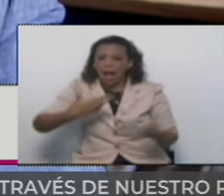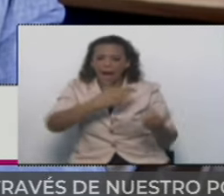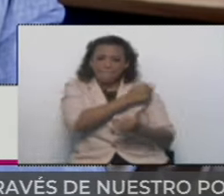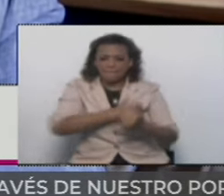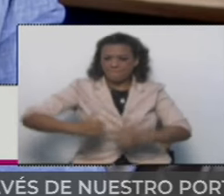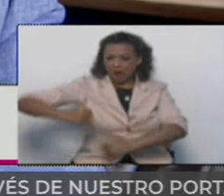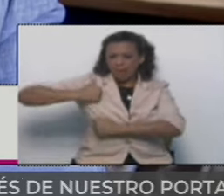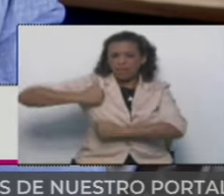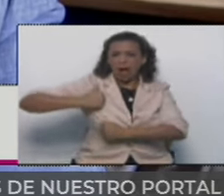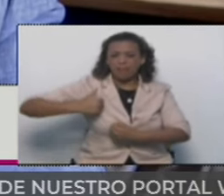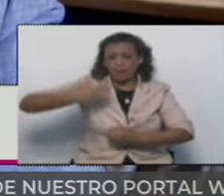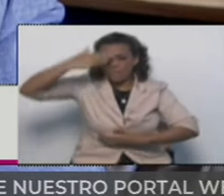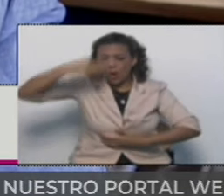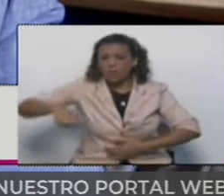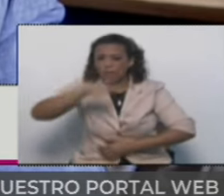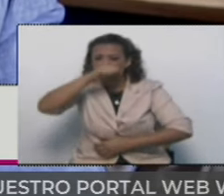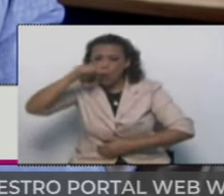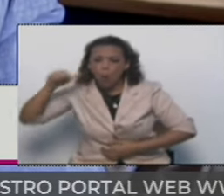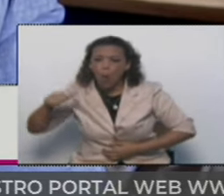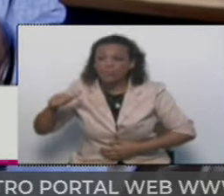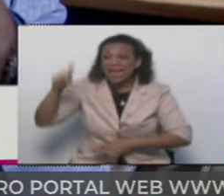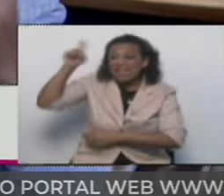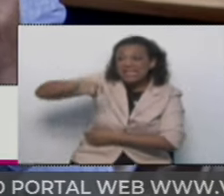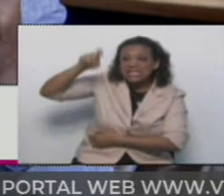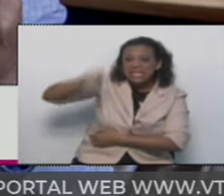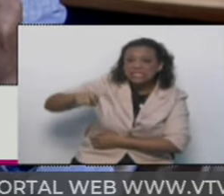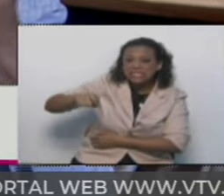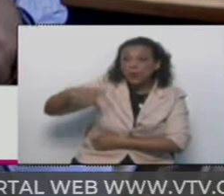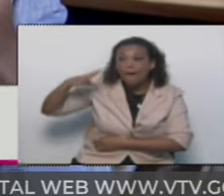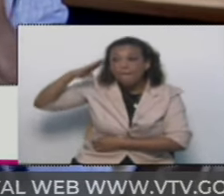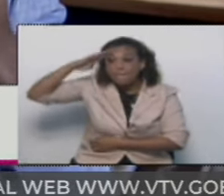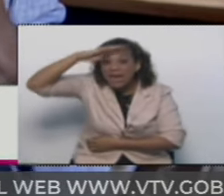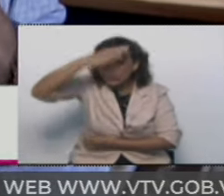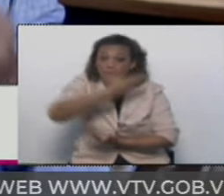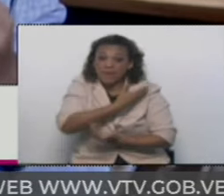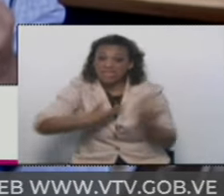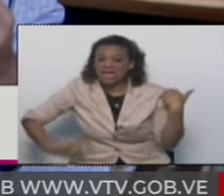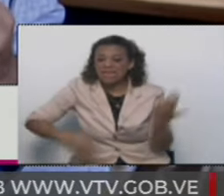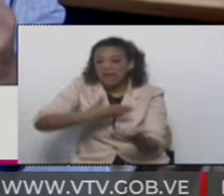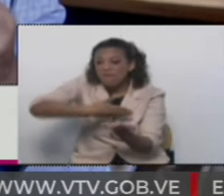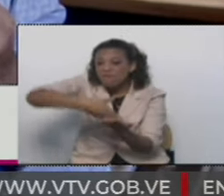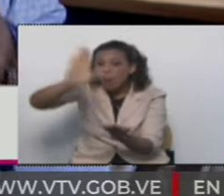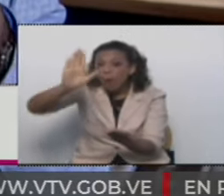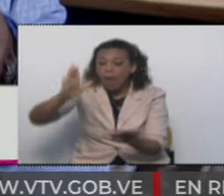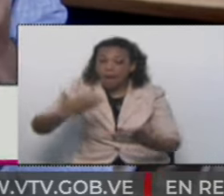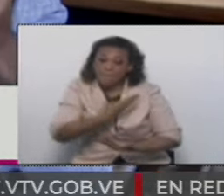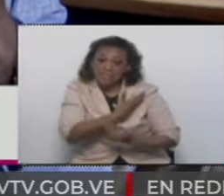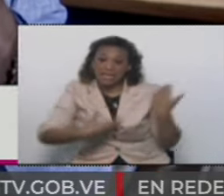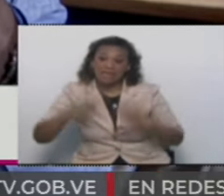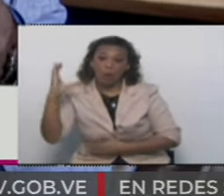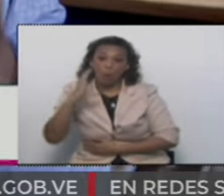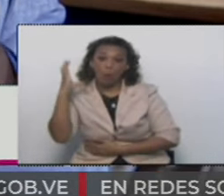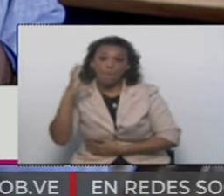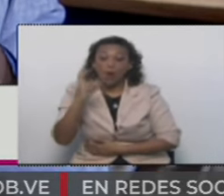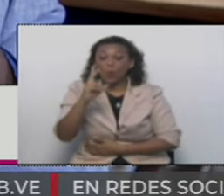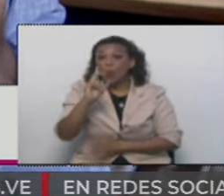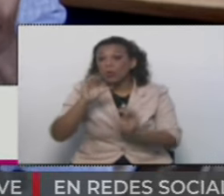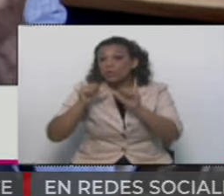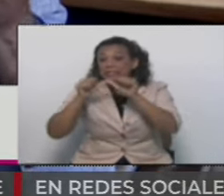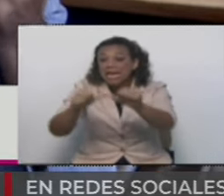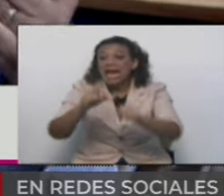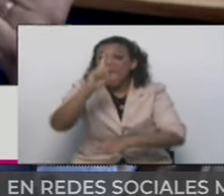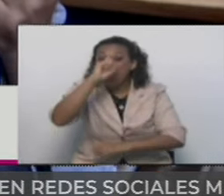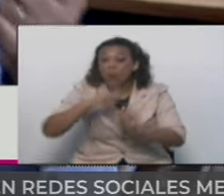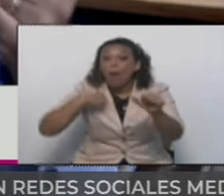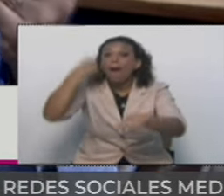ultraderecha de Colombia necesita a Petro fuera de la presidencia cuando llegue el 2025